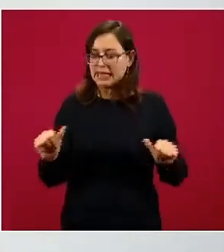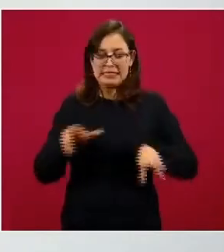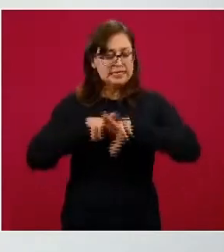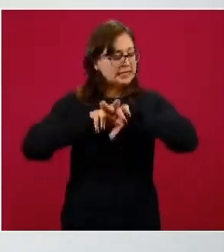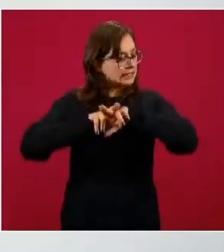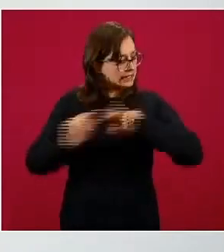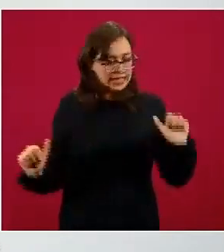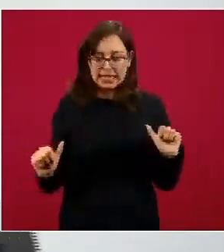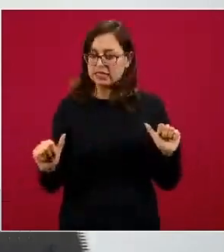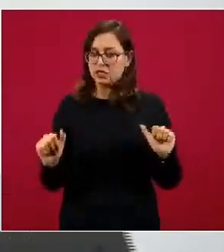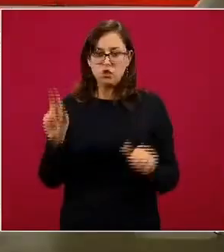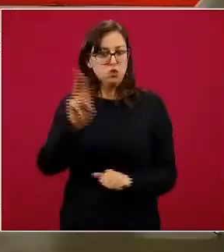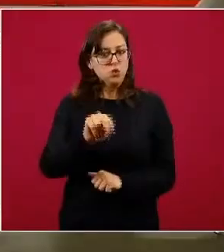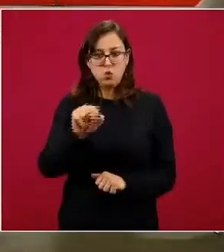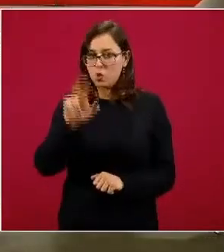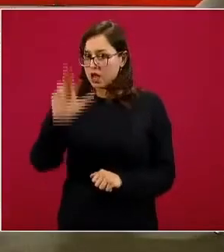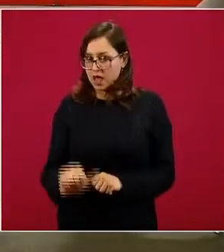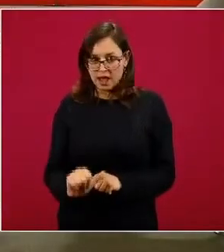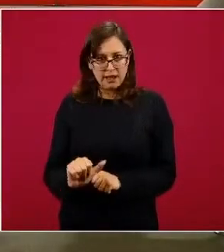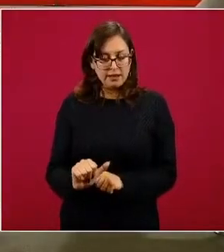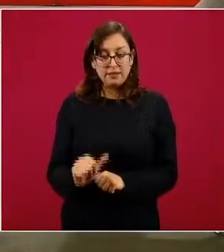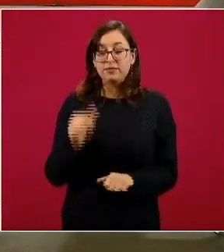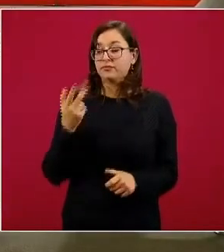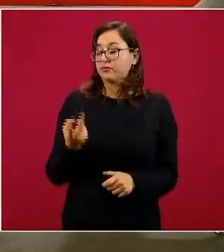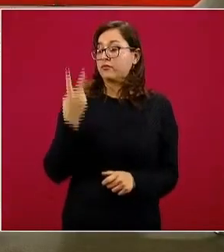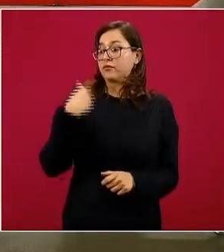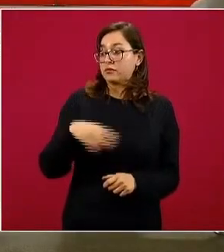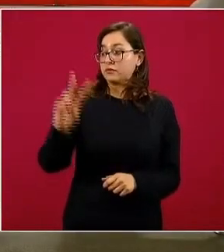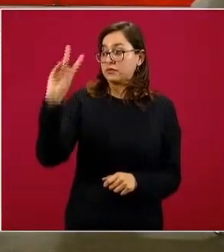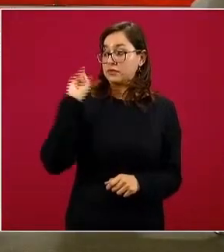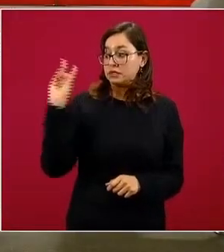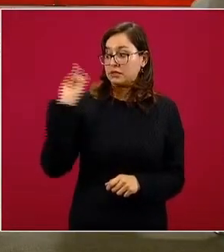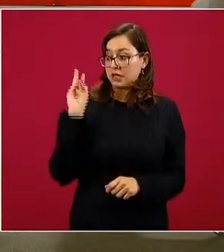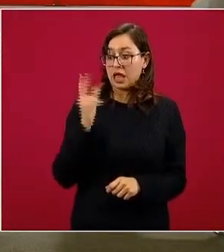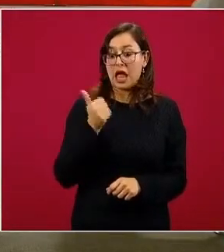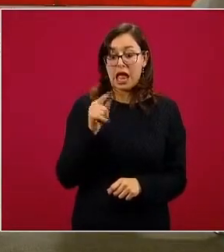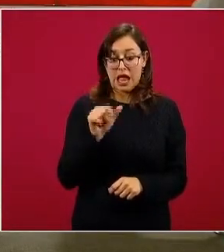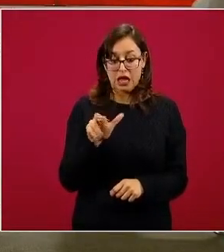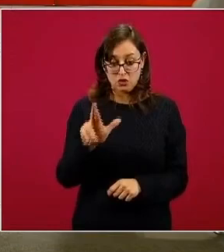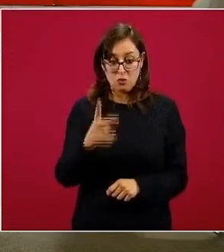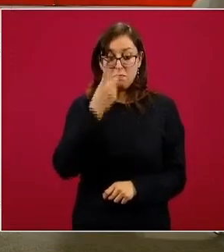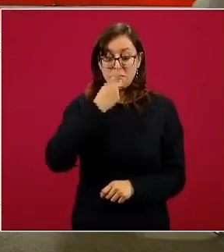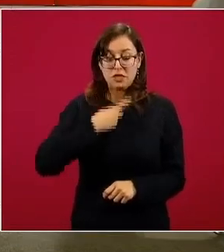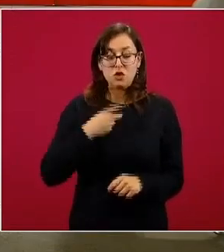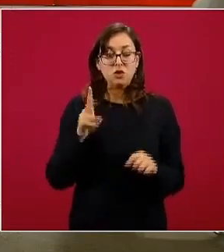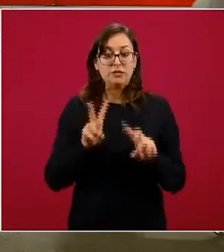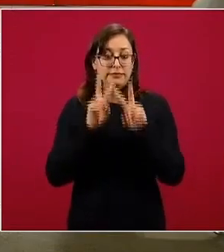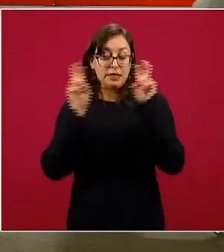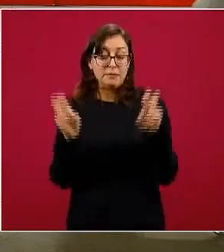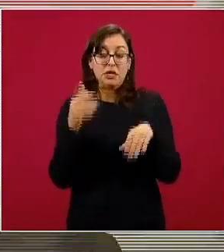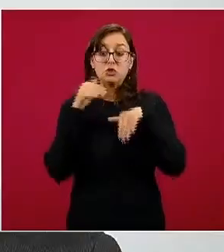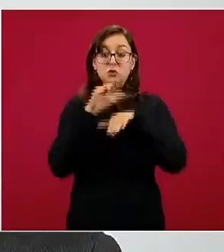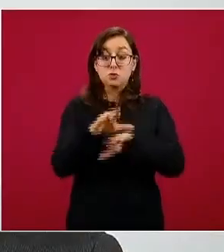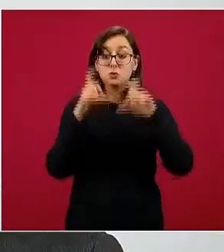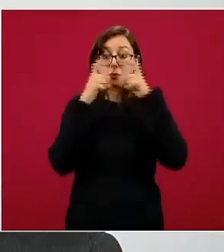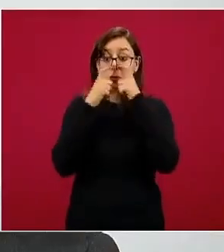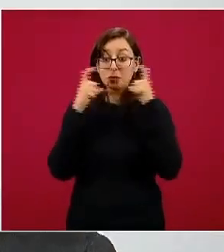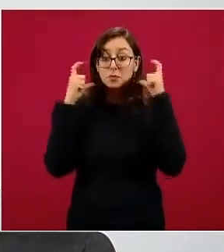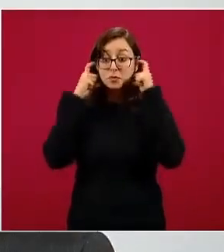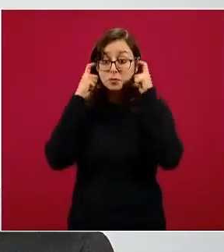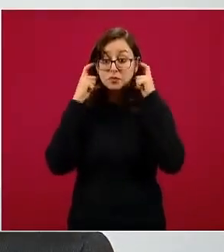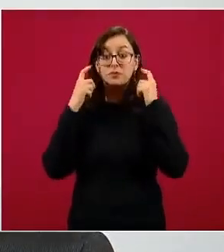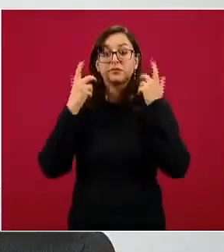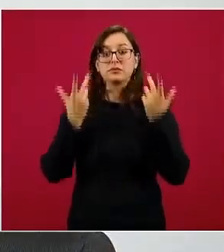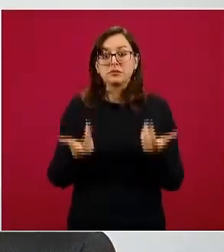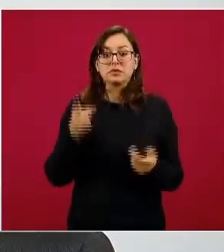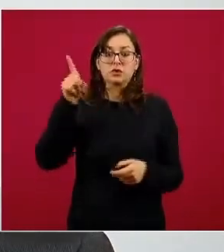la sesión más reciente, el viernes, lo preguntaba Héctor García respecto al uso de cubrebocas y daba el ejemplo de casos que se